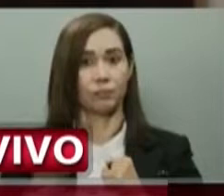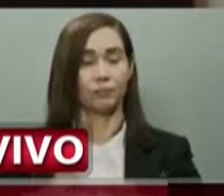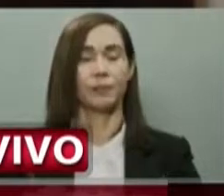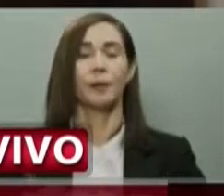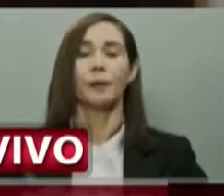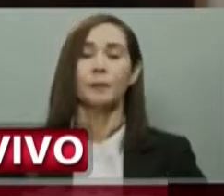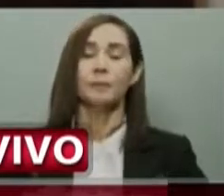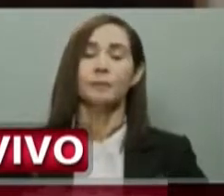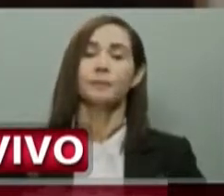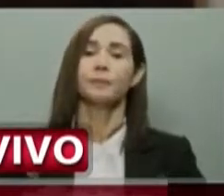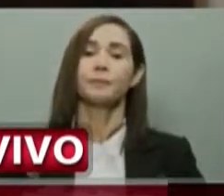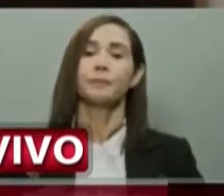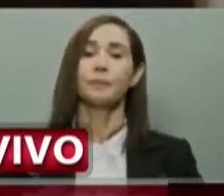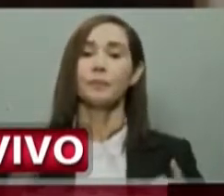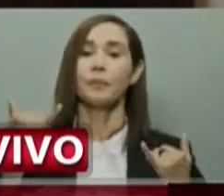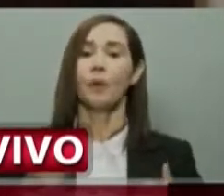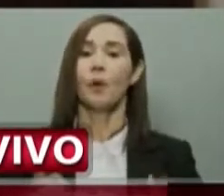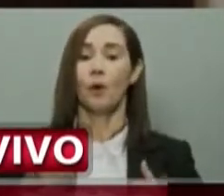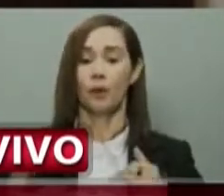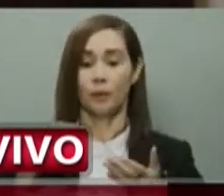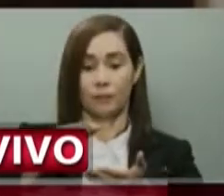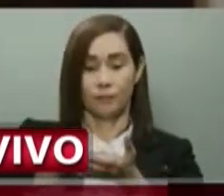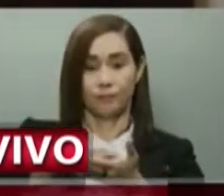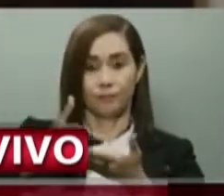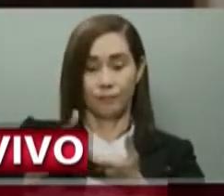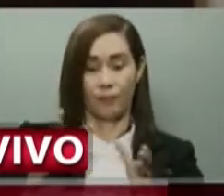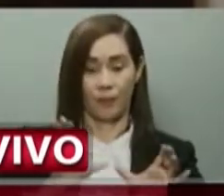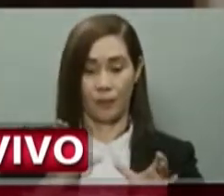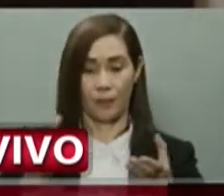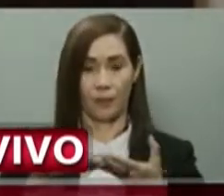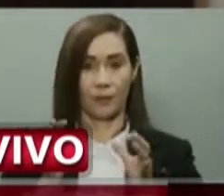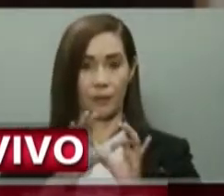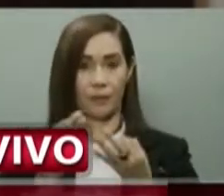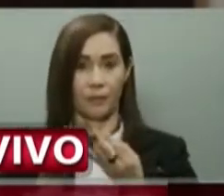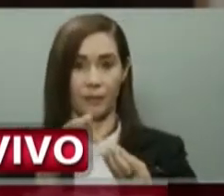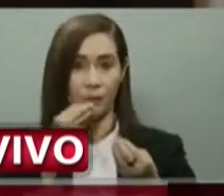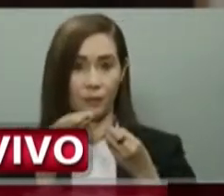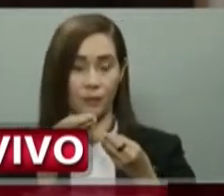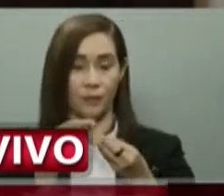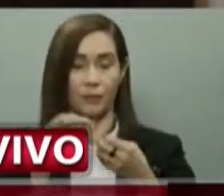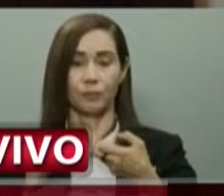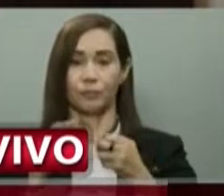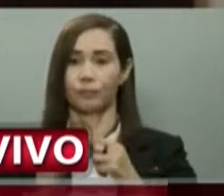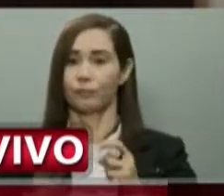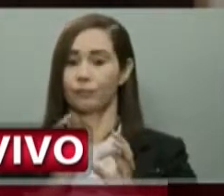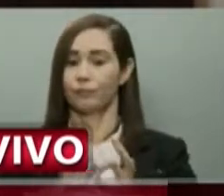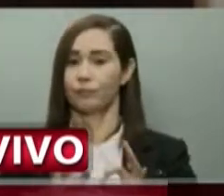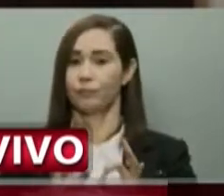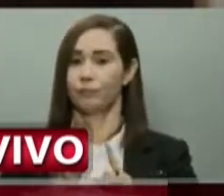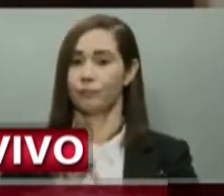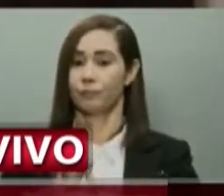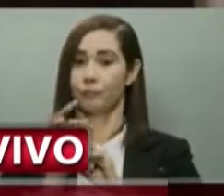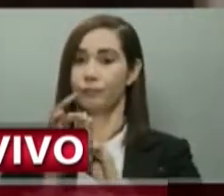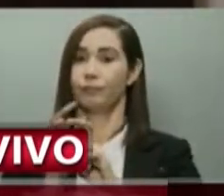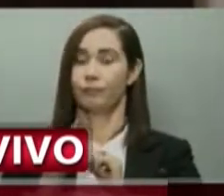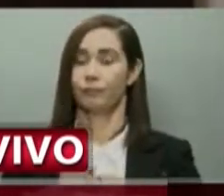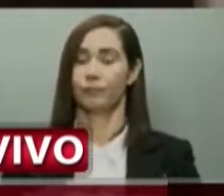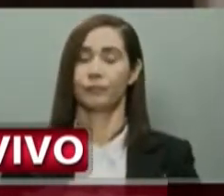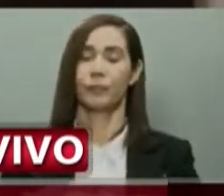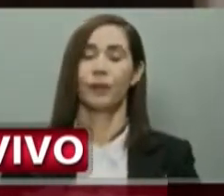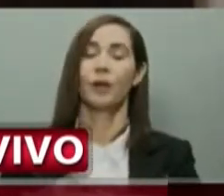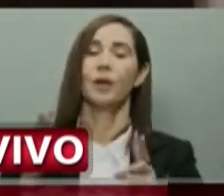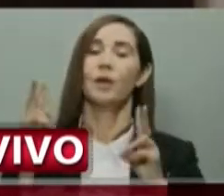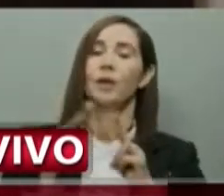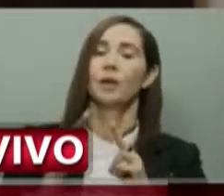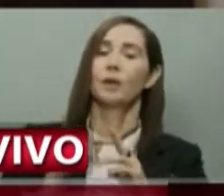Y hoy el precio de la canasta básica es nuestro problema principal. Y conociendo todos los factores externos